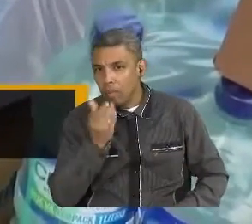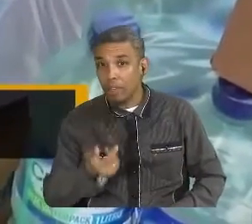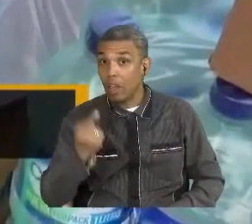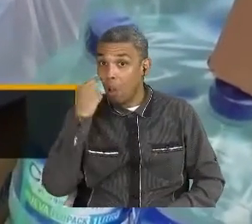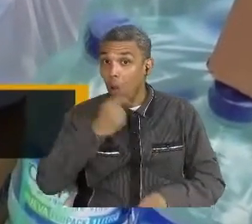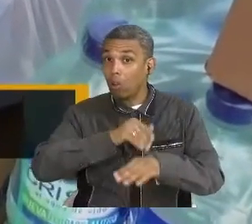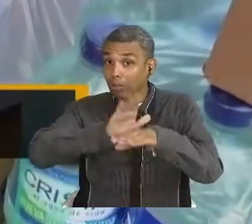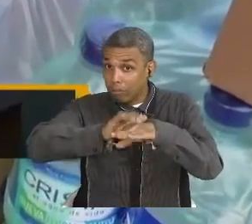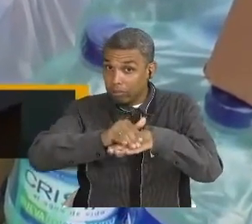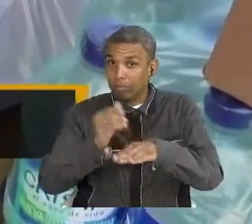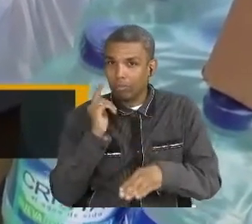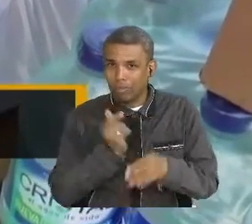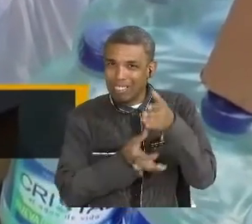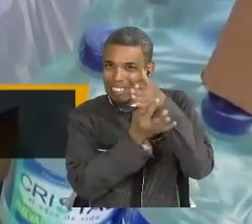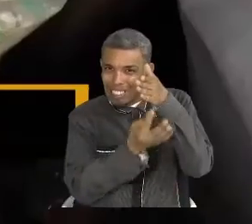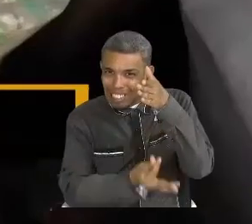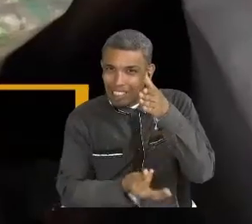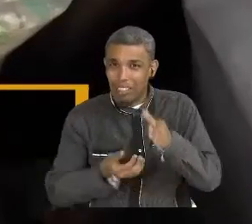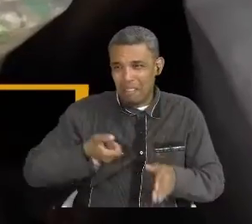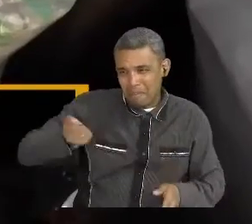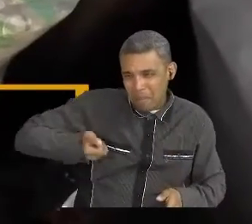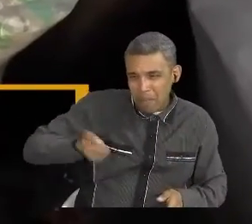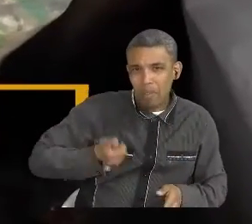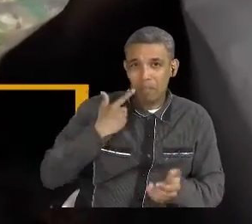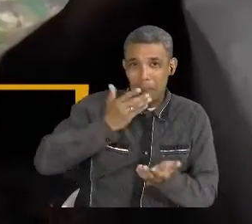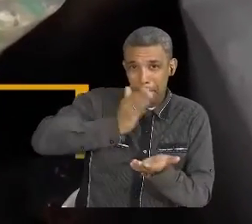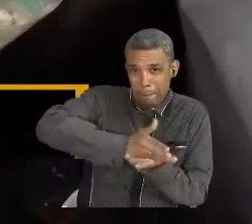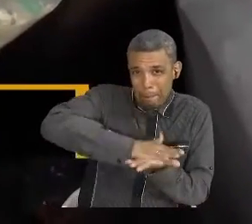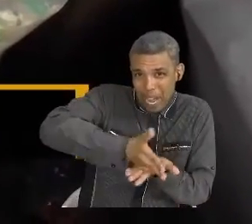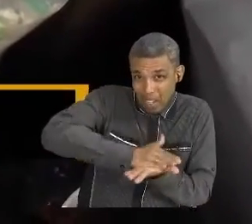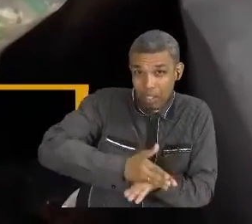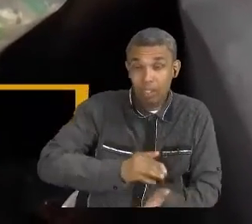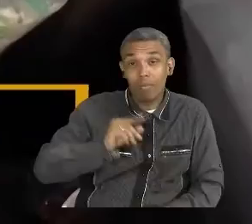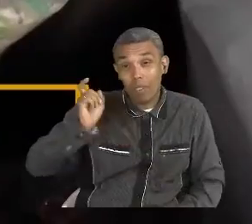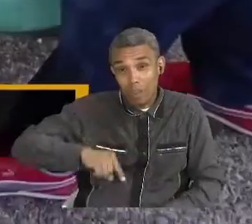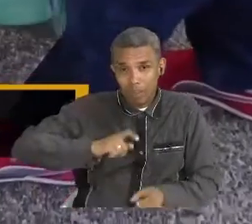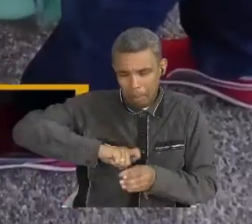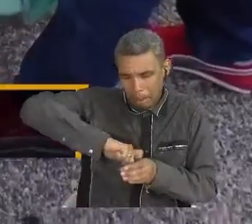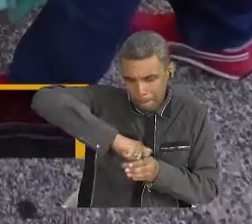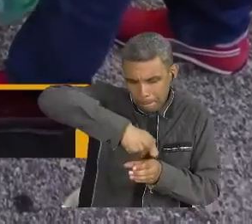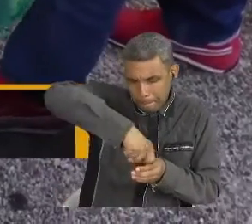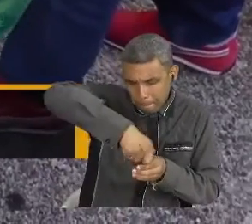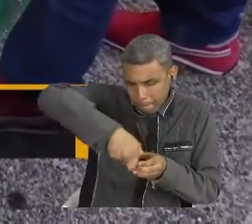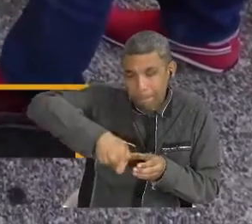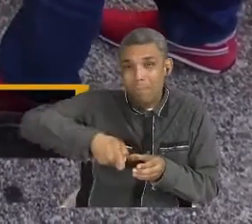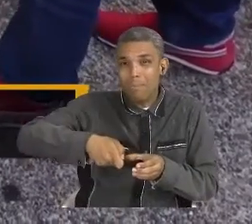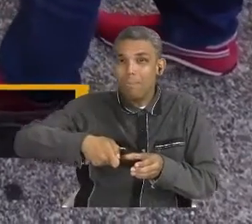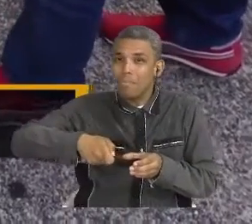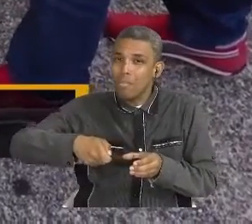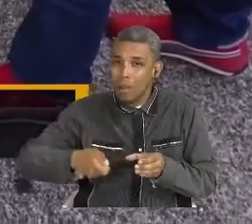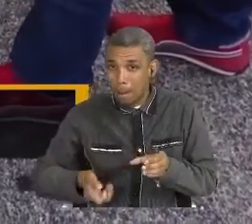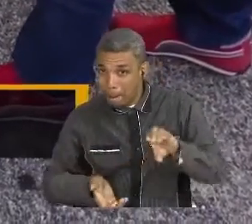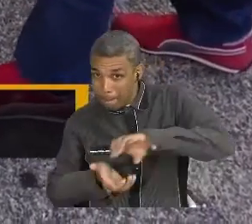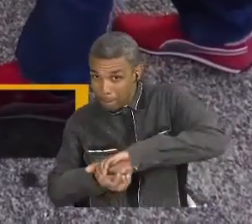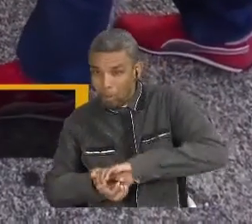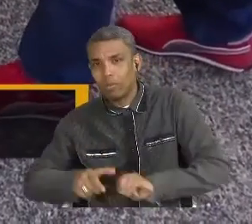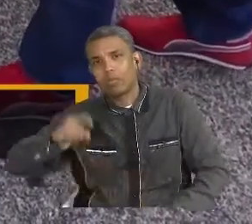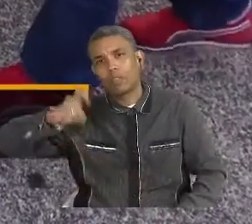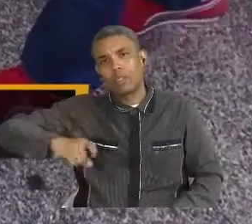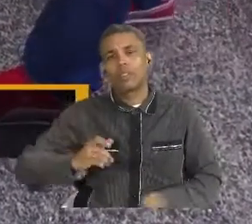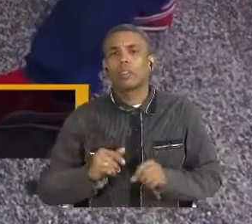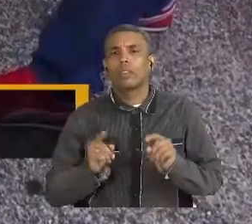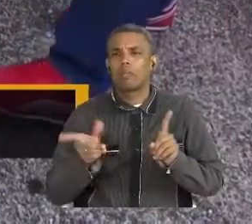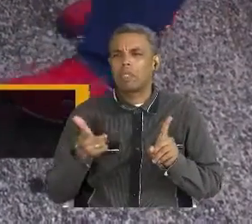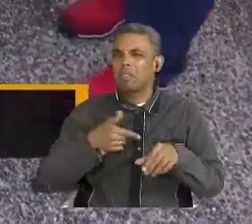cuenta, aceite, granos, panela y enlatados. Asimismo, el gobierno advirtió que no se recibirán a